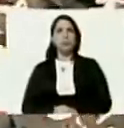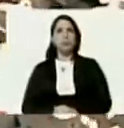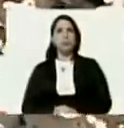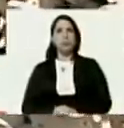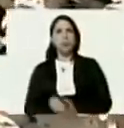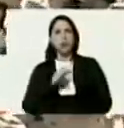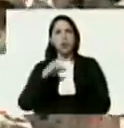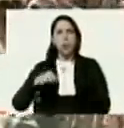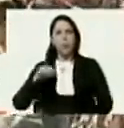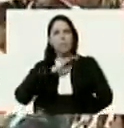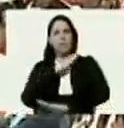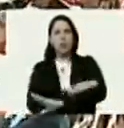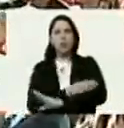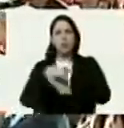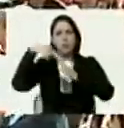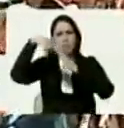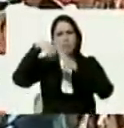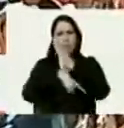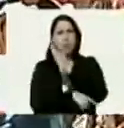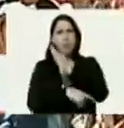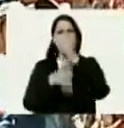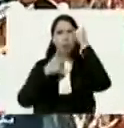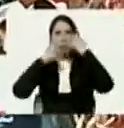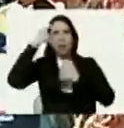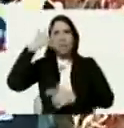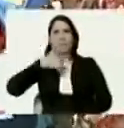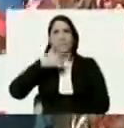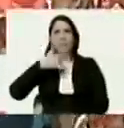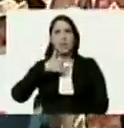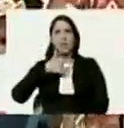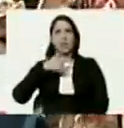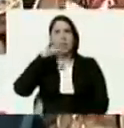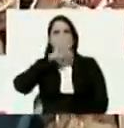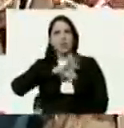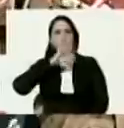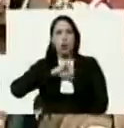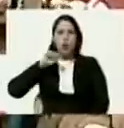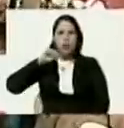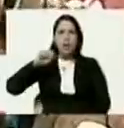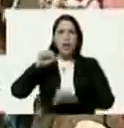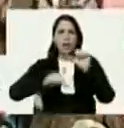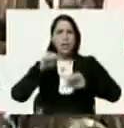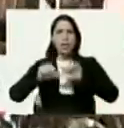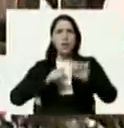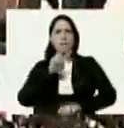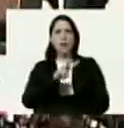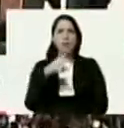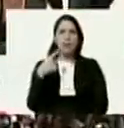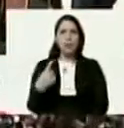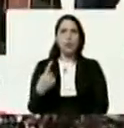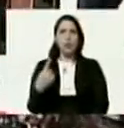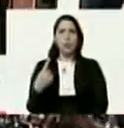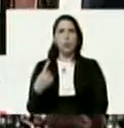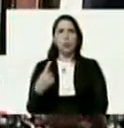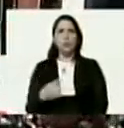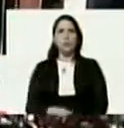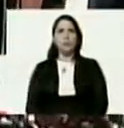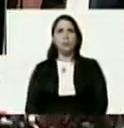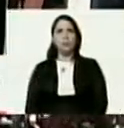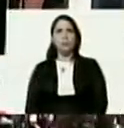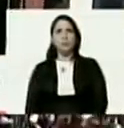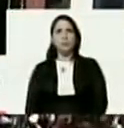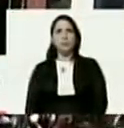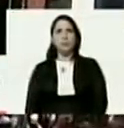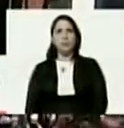Somos una fuerza profundamente chavista y socialista del siglo XXI y más allá.